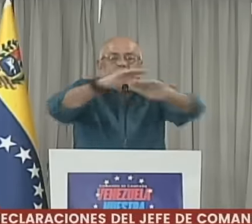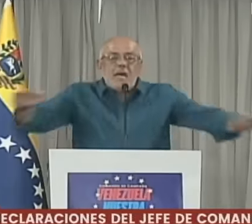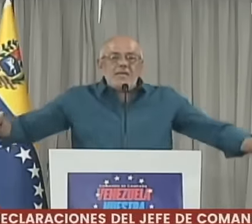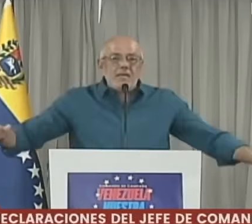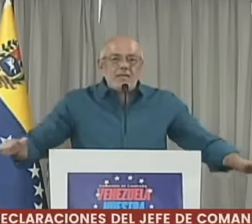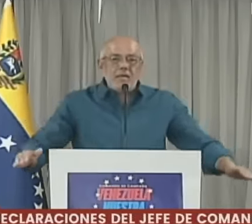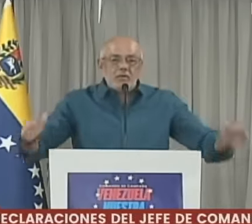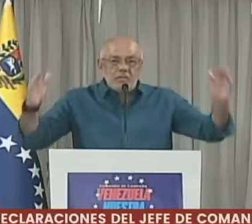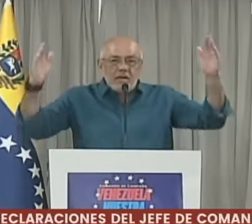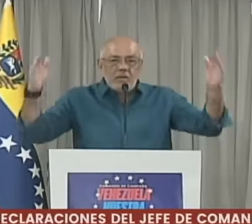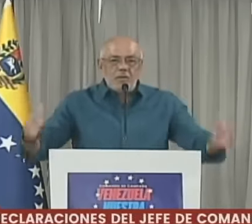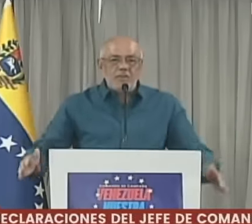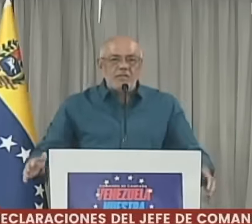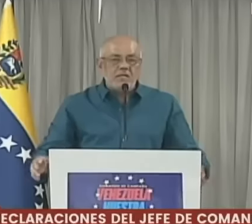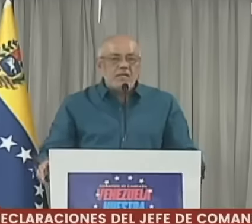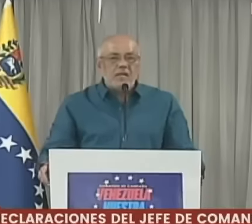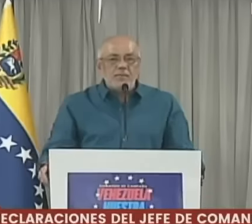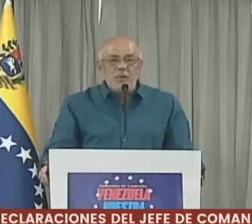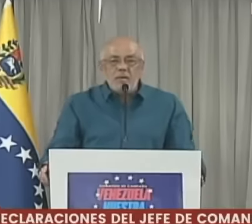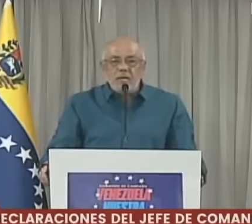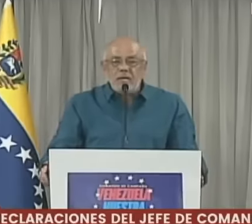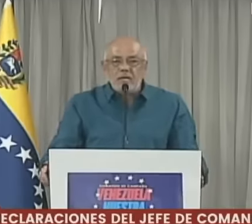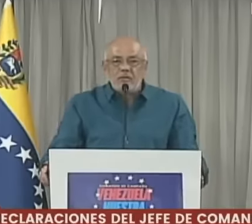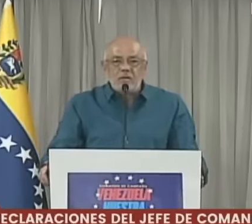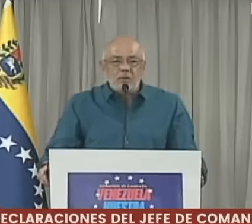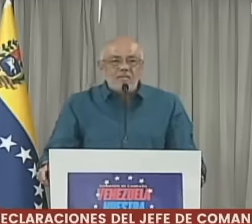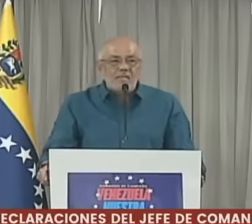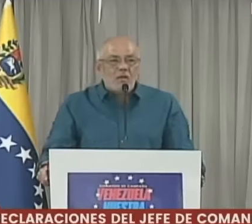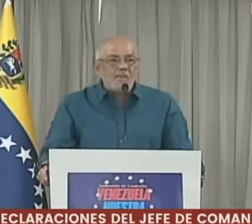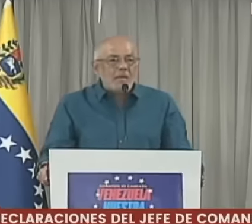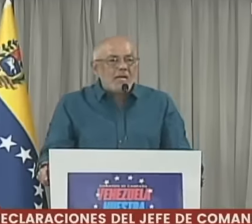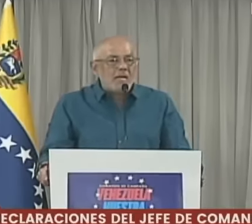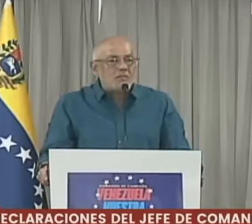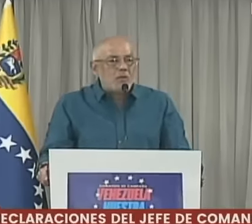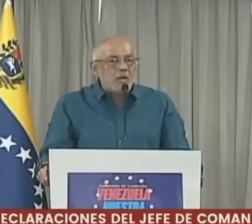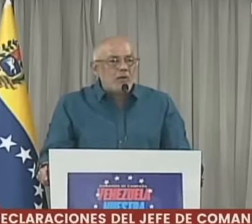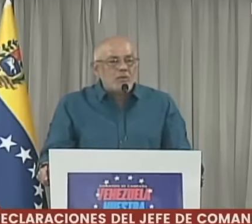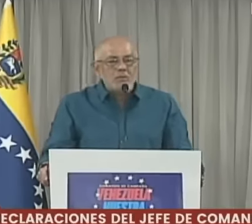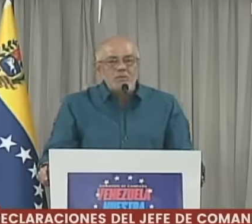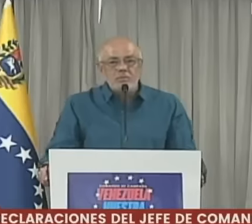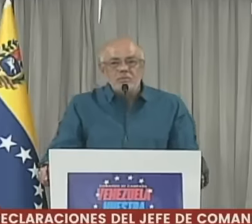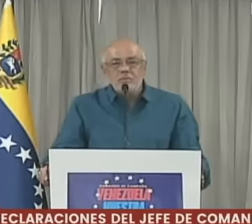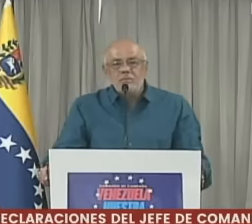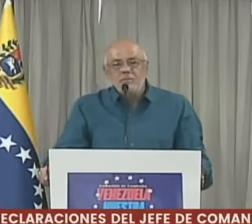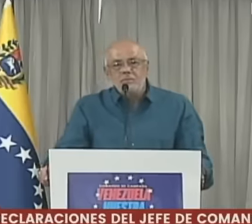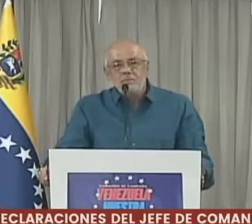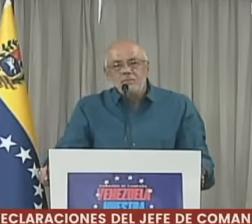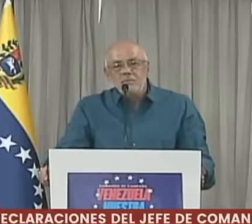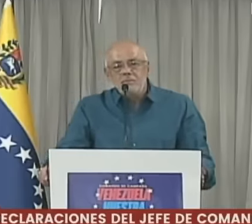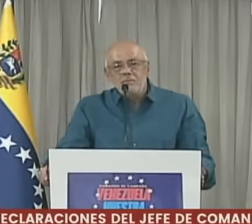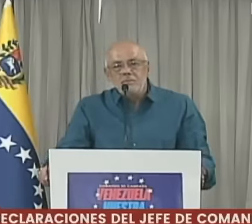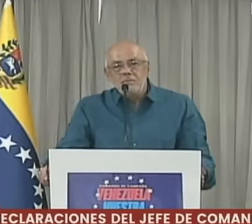discute con nadie que no sea con el presidente de la República y que no sea con el Estado venezolano.